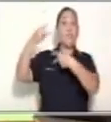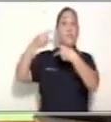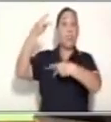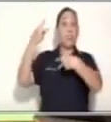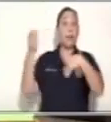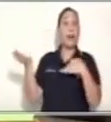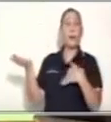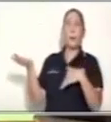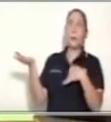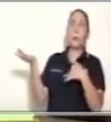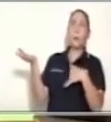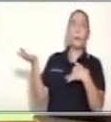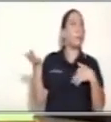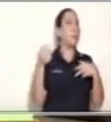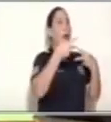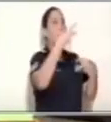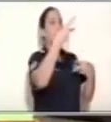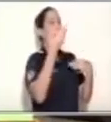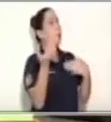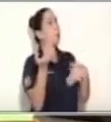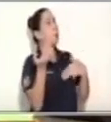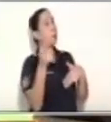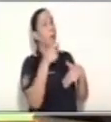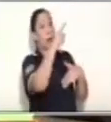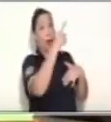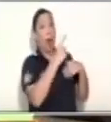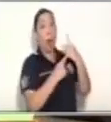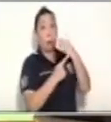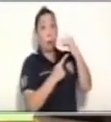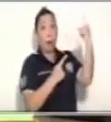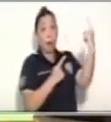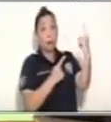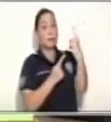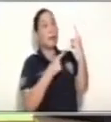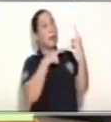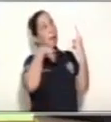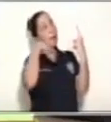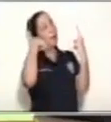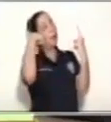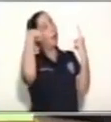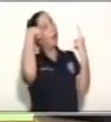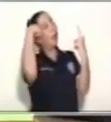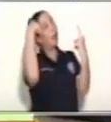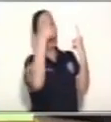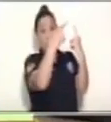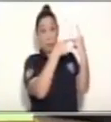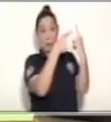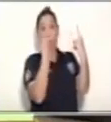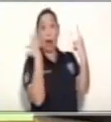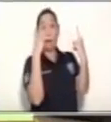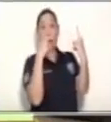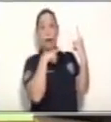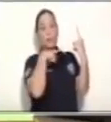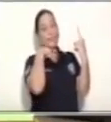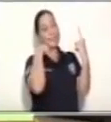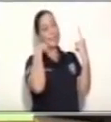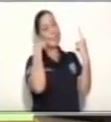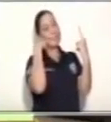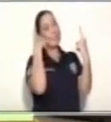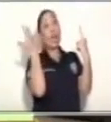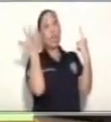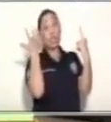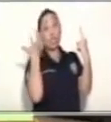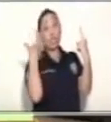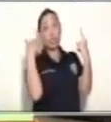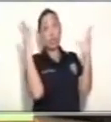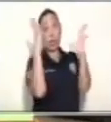gusta, les toca y las enamora. Y las enamora a tal punto que las señoritas no pueden